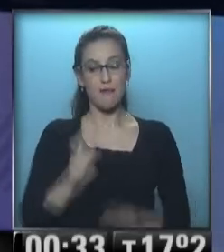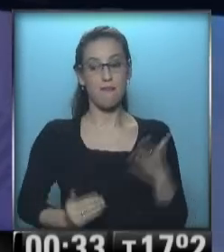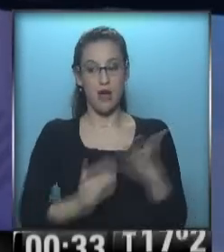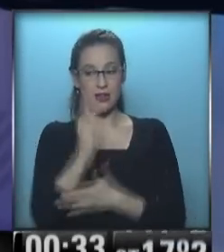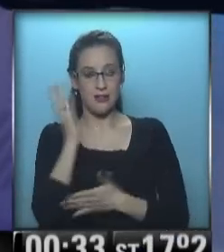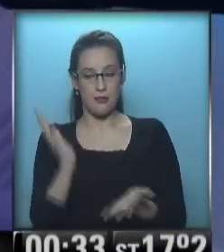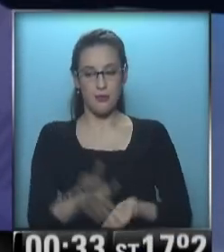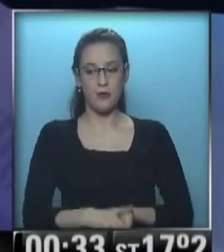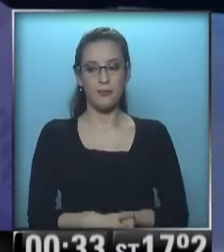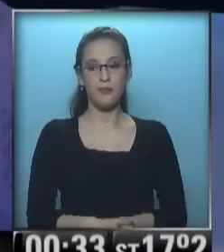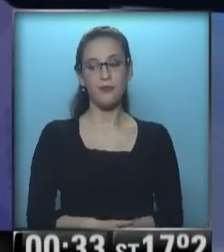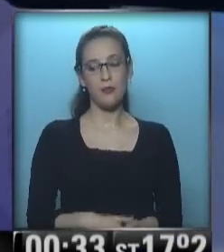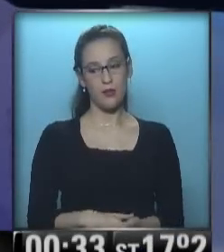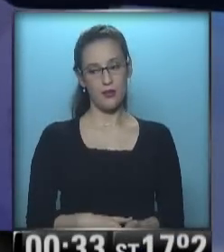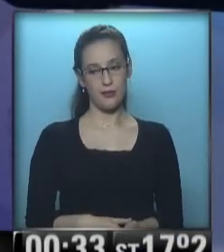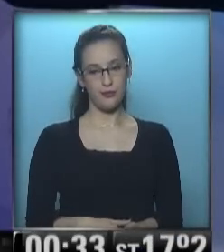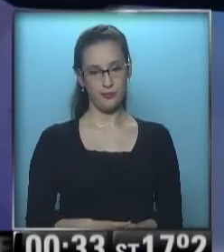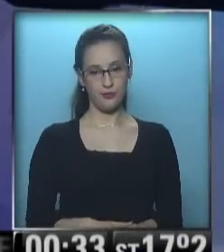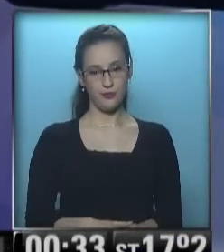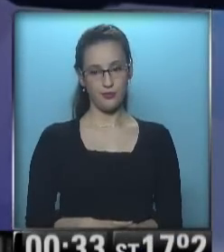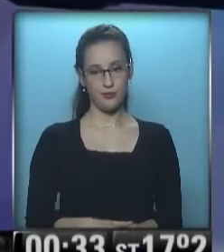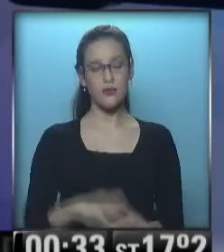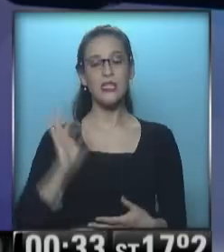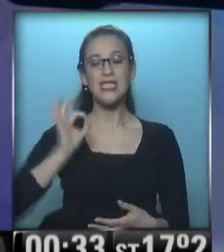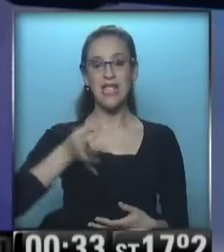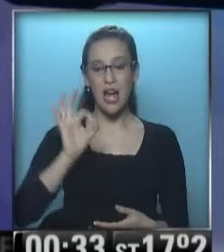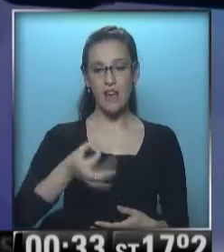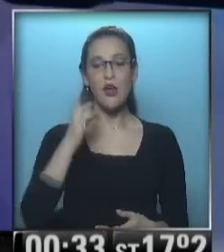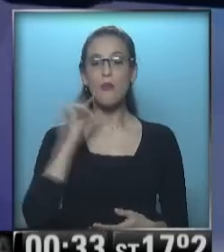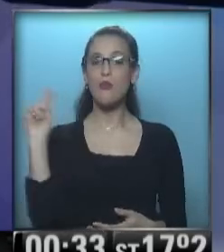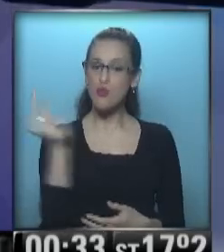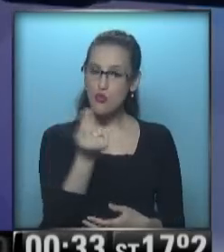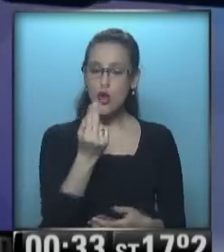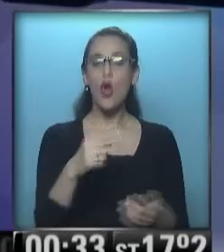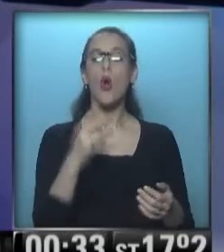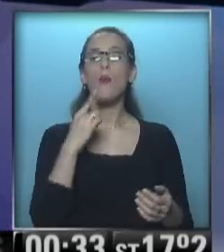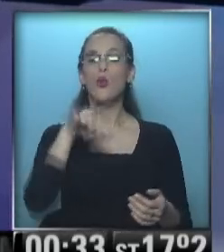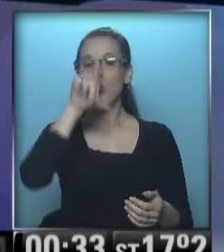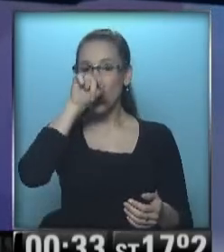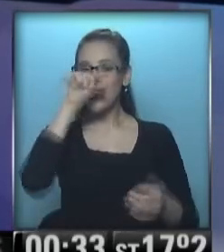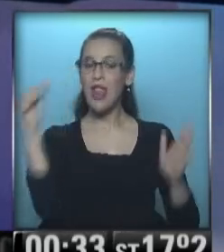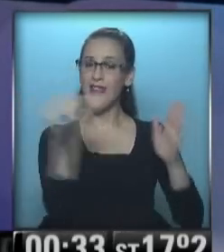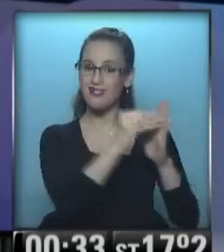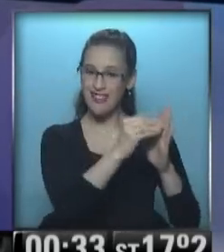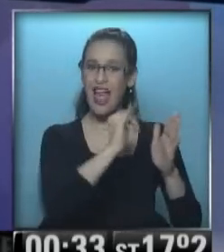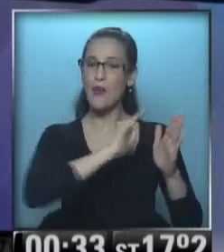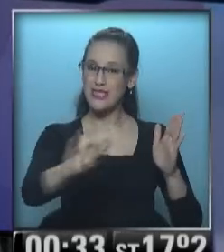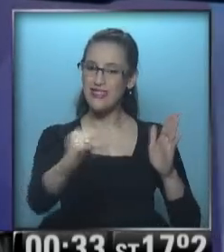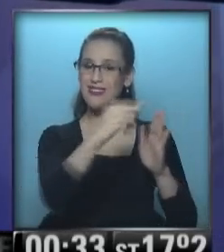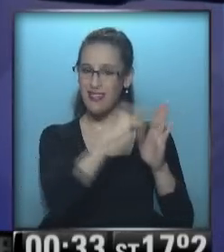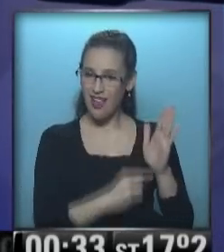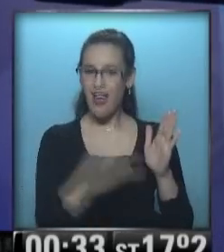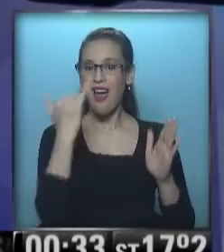como decíamos al principio del programa, a través de las redes sociales. Así se comunicó y se expandió